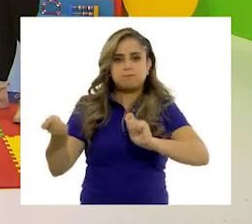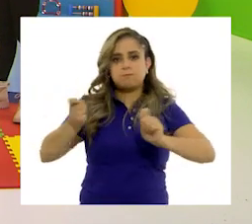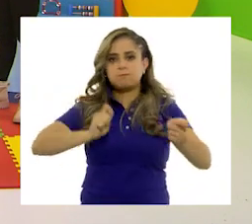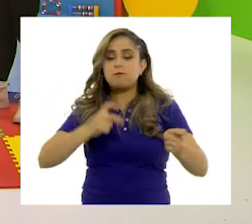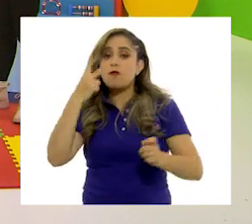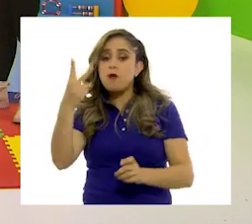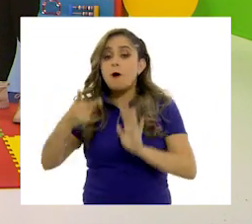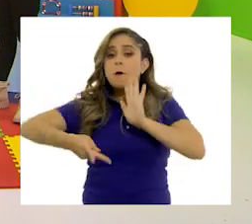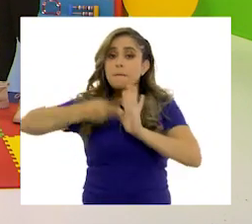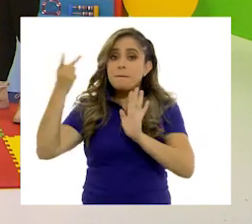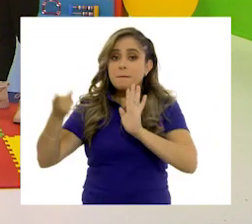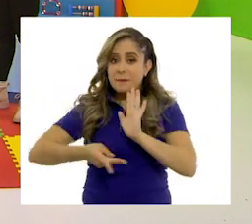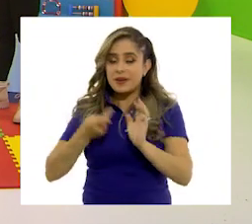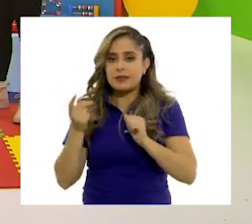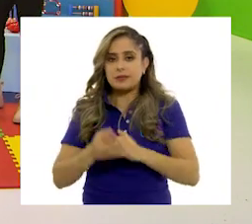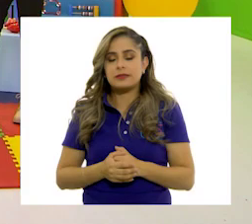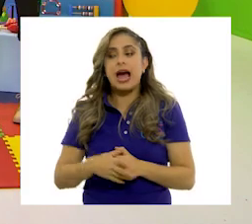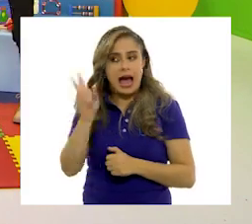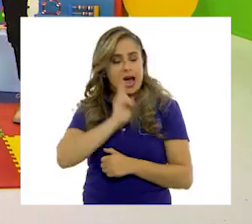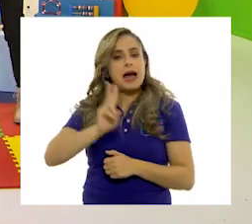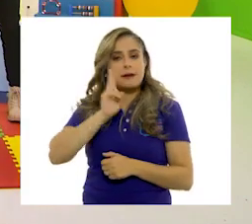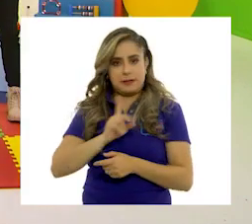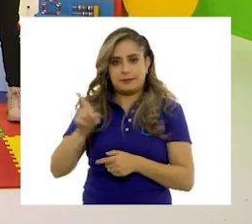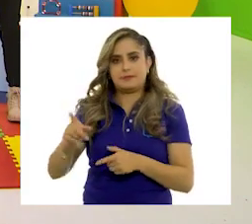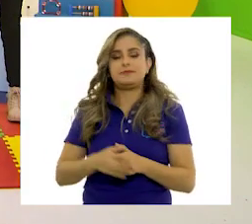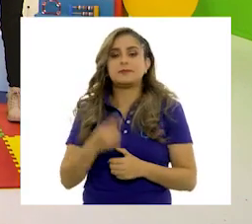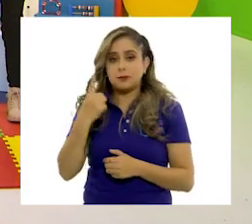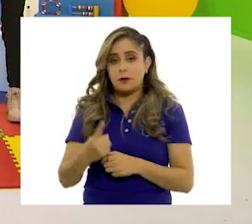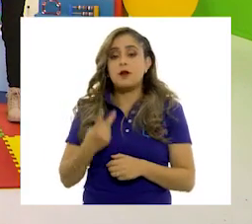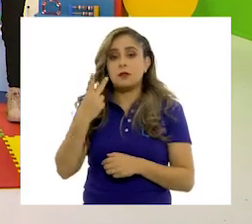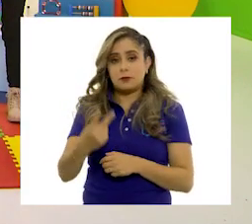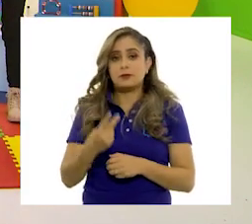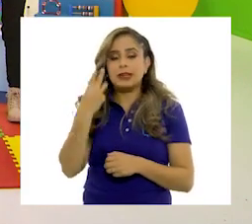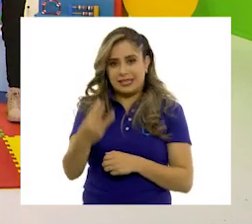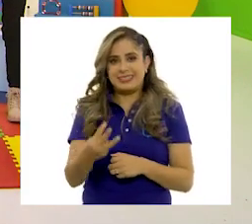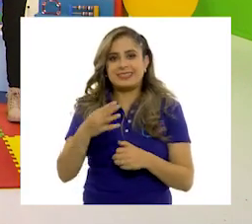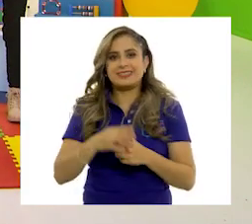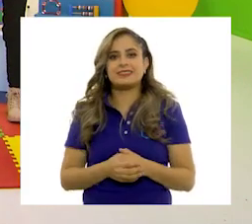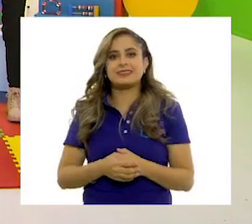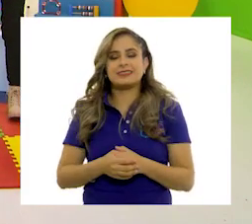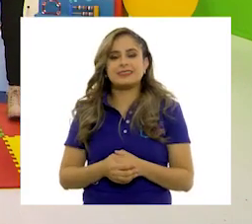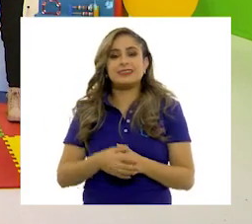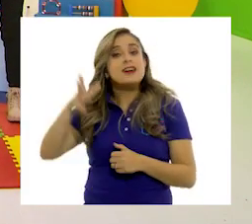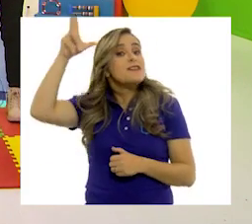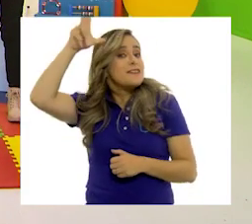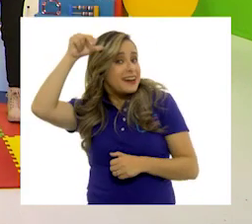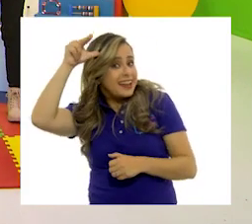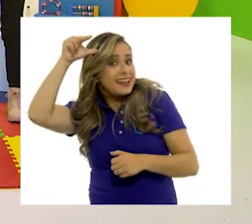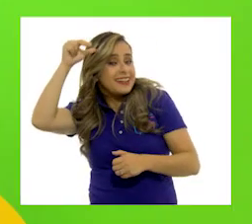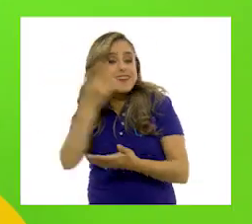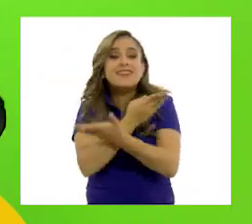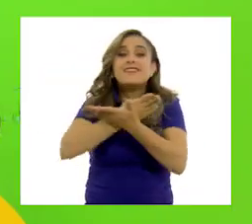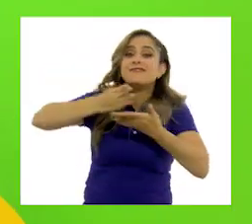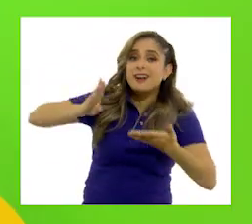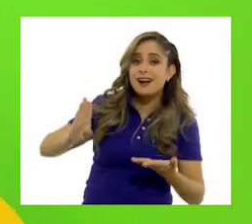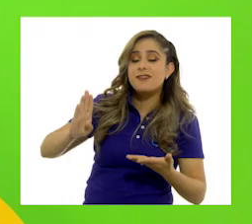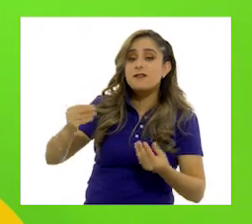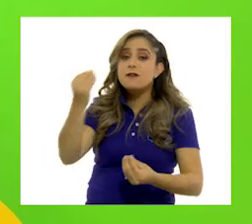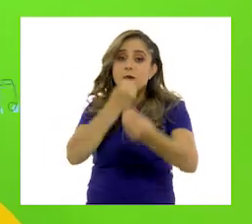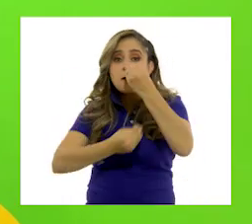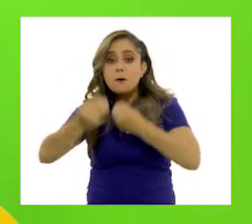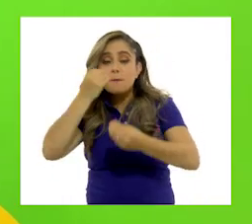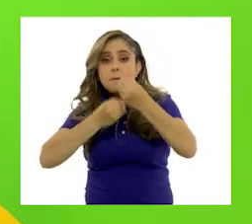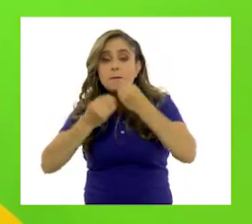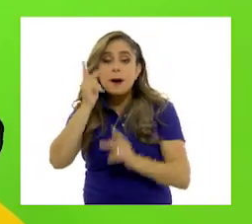2 veces. ¿Me cuentas? Vamos a intentarlo. 1, 2, 3. Conejito blanco